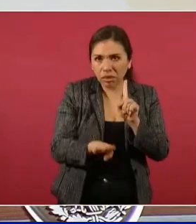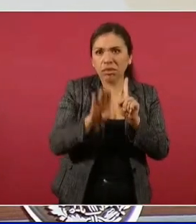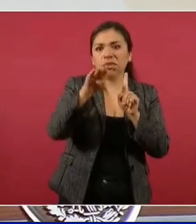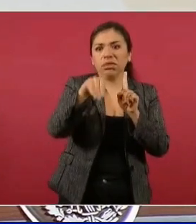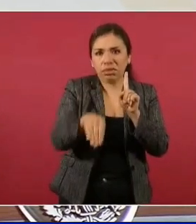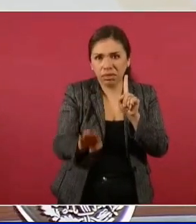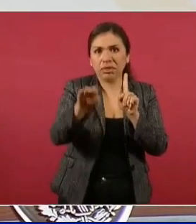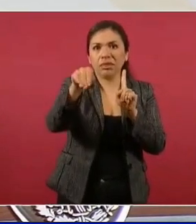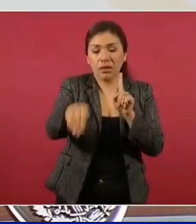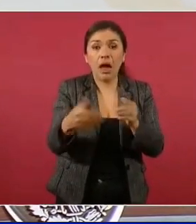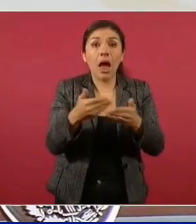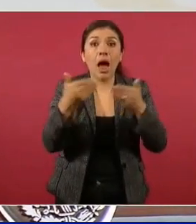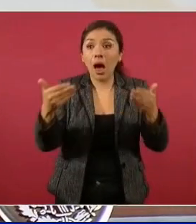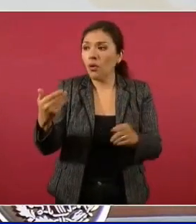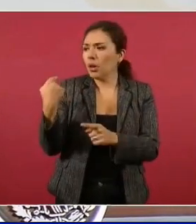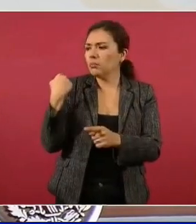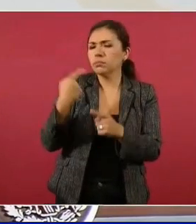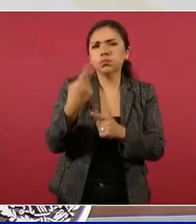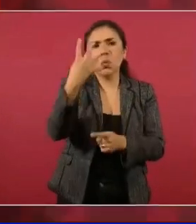no podemos